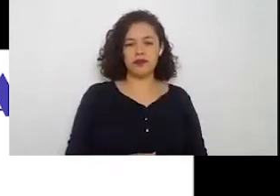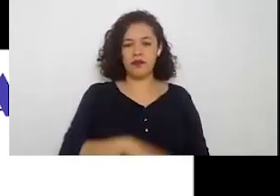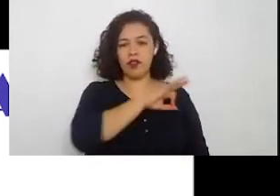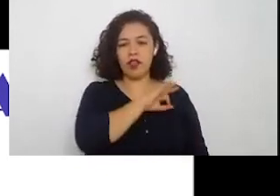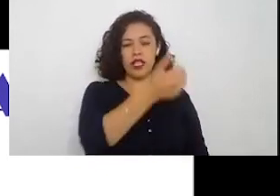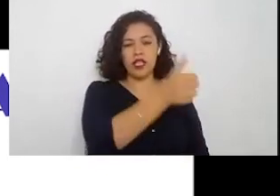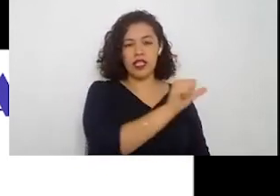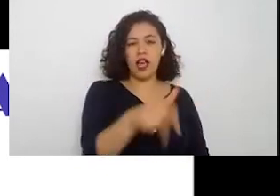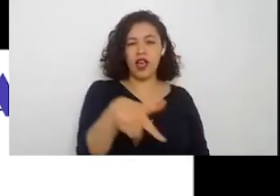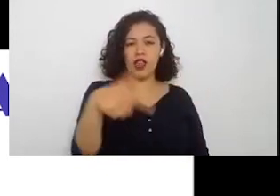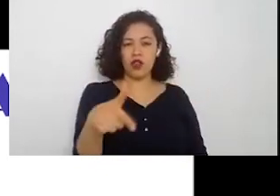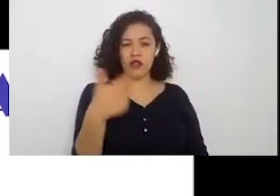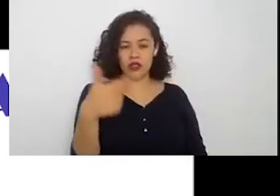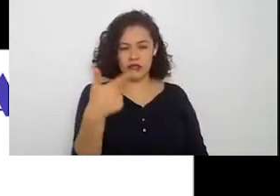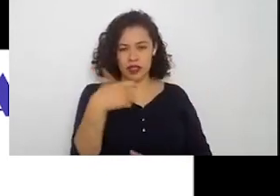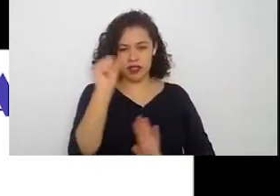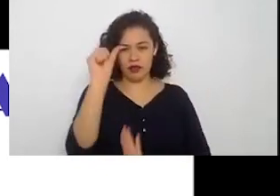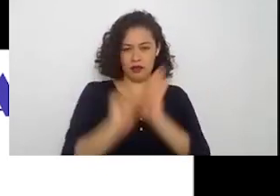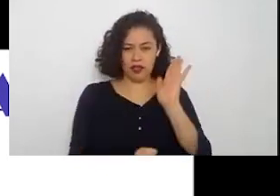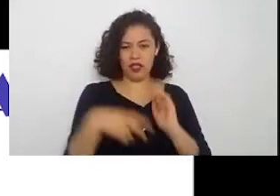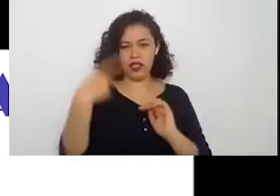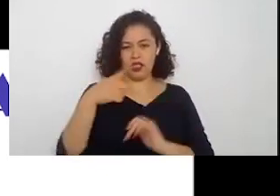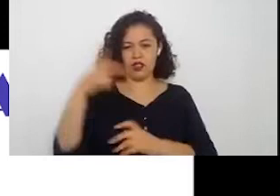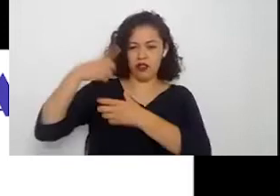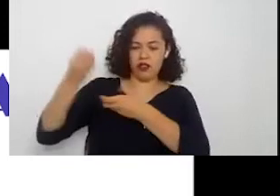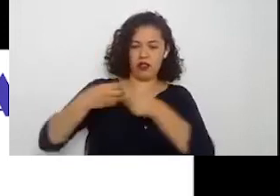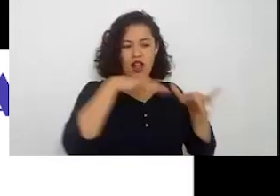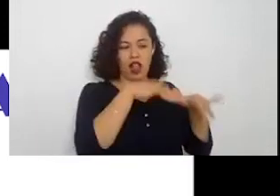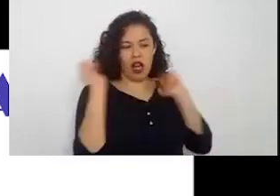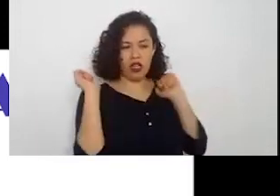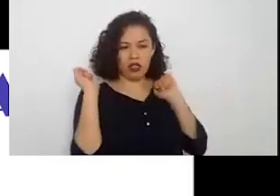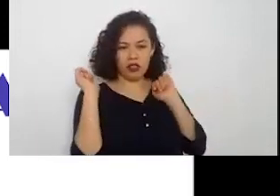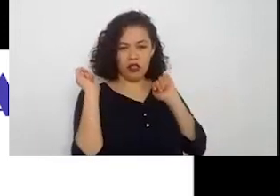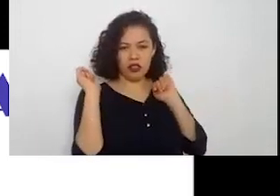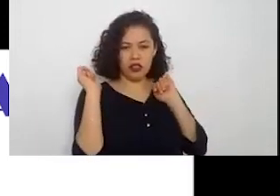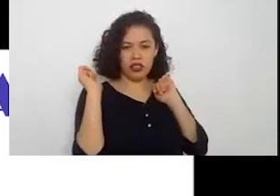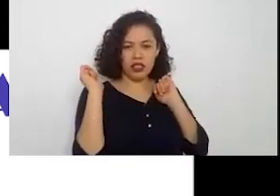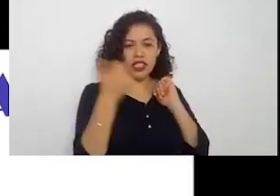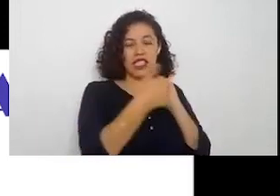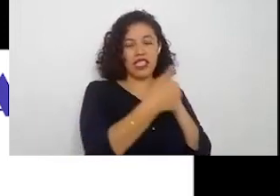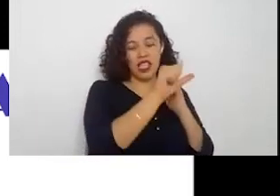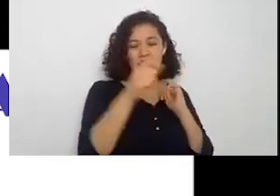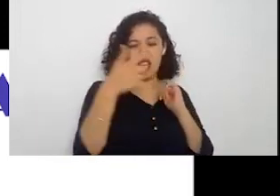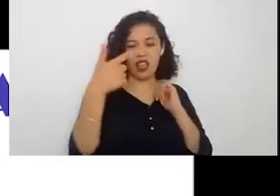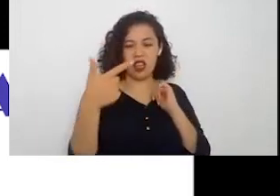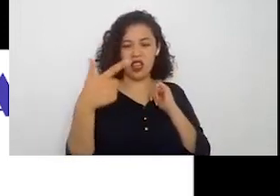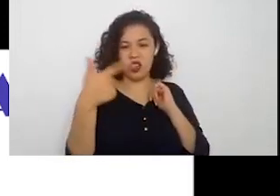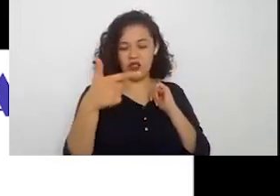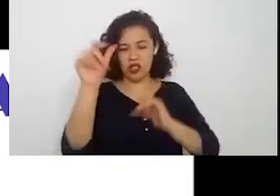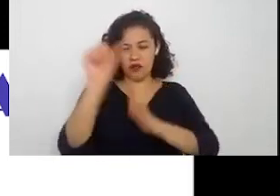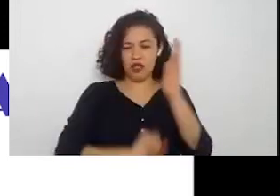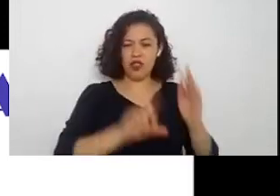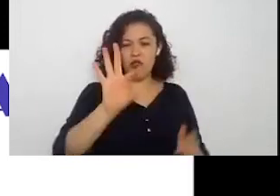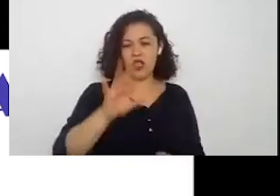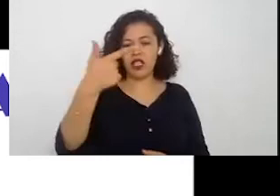meses sin su principal fuente de ingresos. ¿Qué quiere decir? Lo